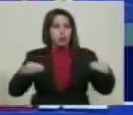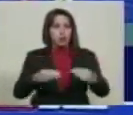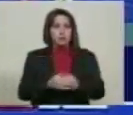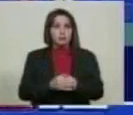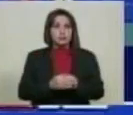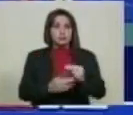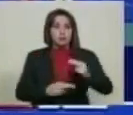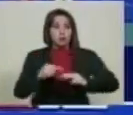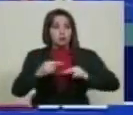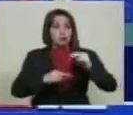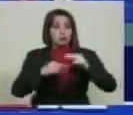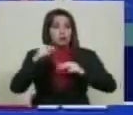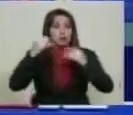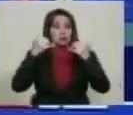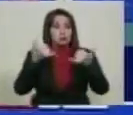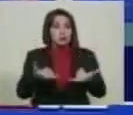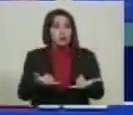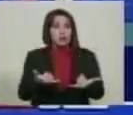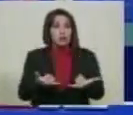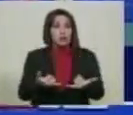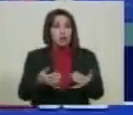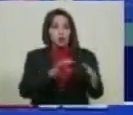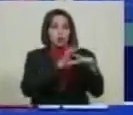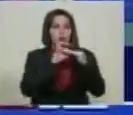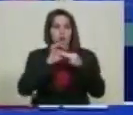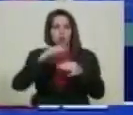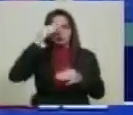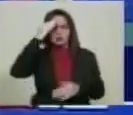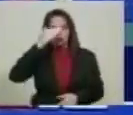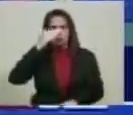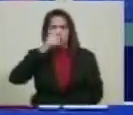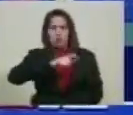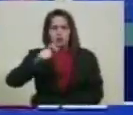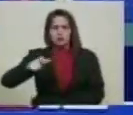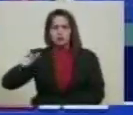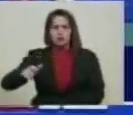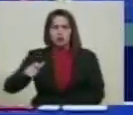construyendo y gestando diariamente la unión cívico-militar a todo